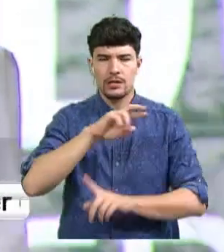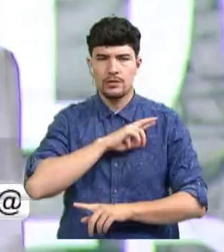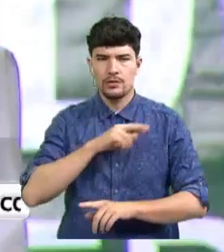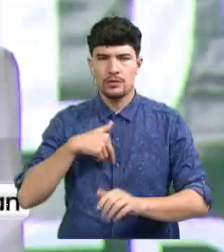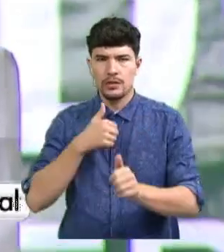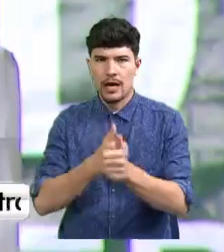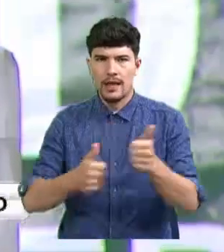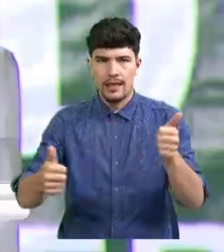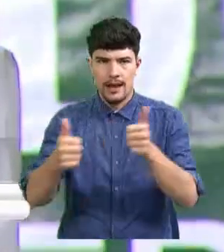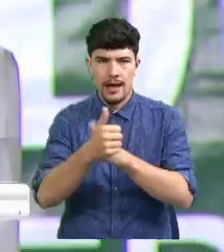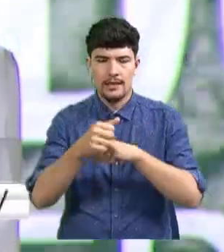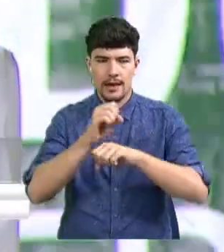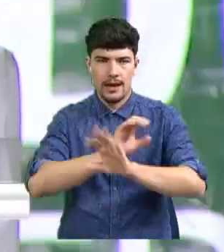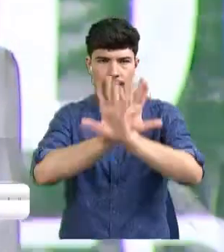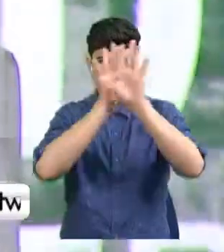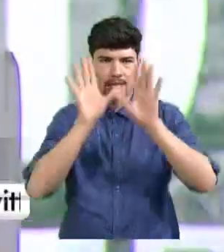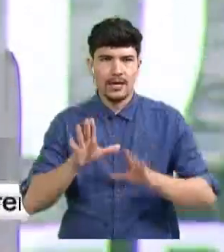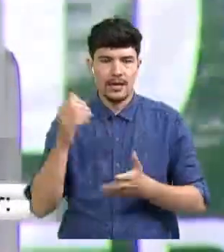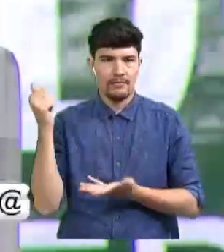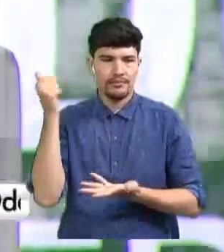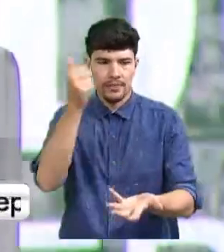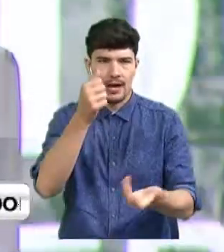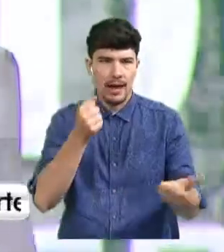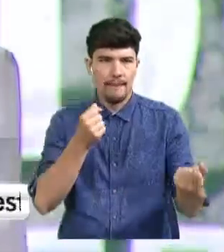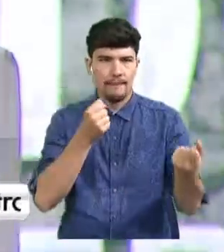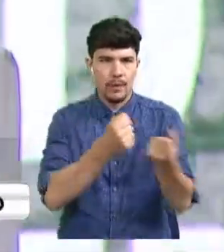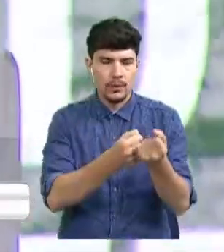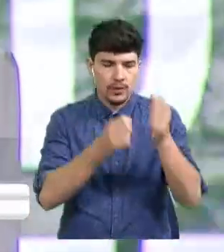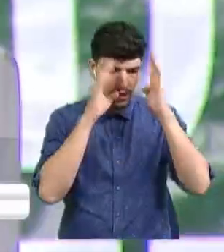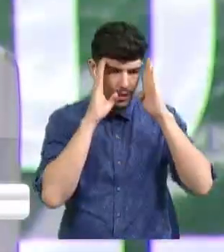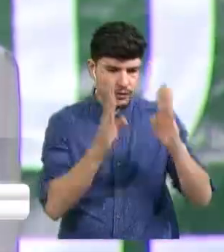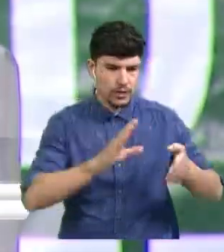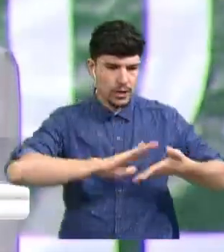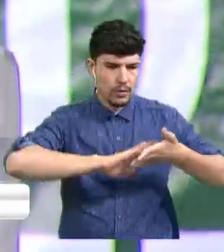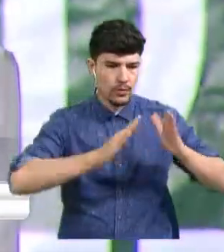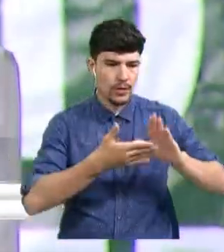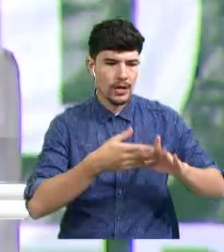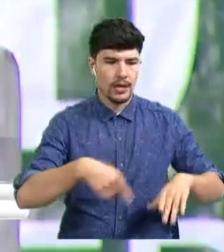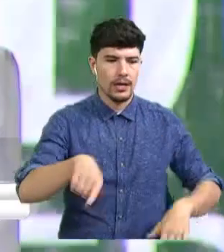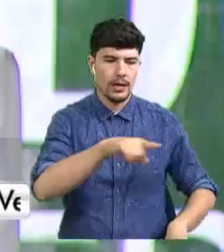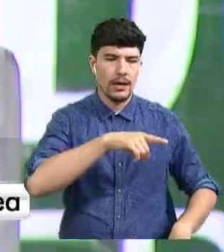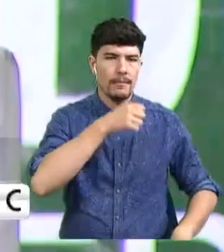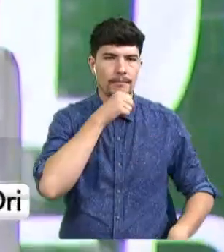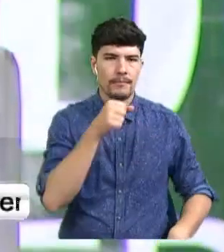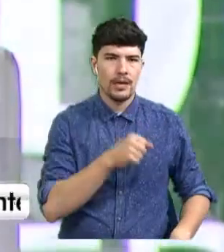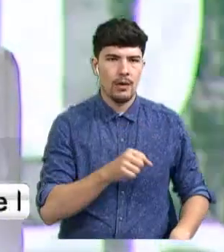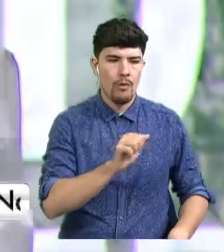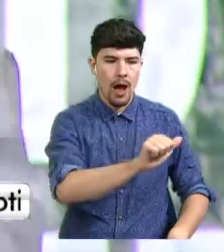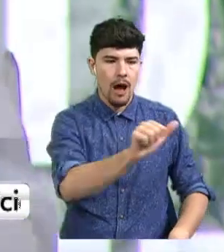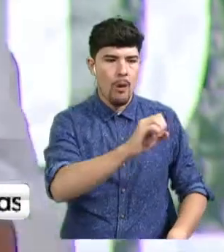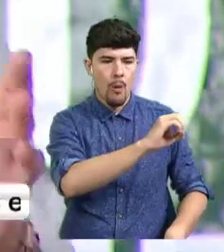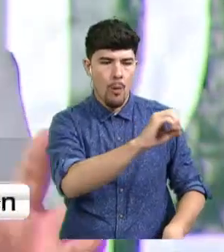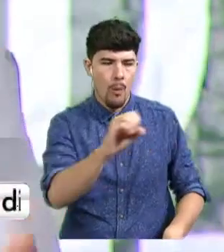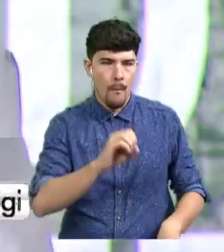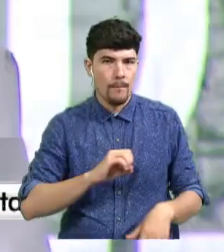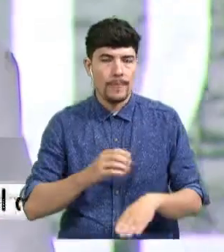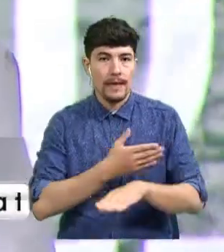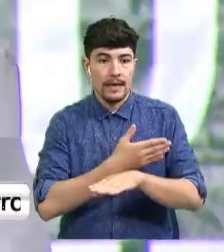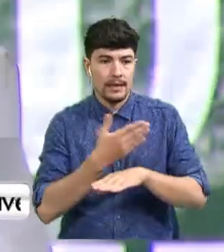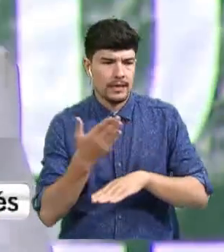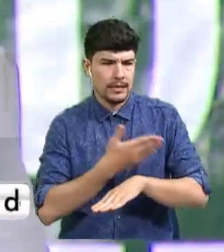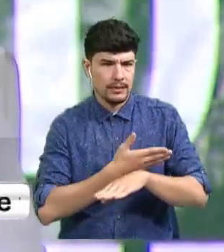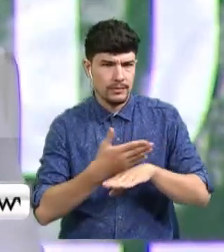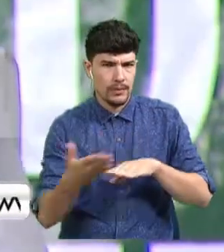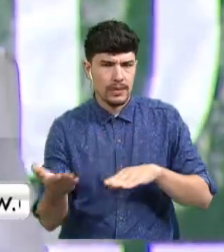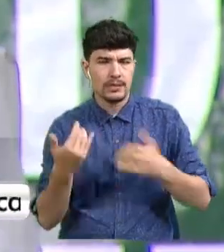en capitalización con activos de atender a esta población tan especial como son las quinceañeras y quinceañeros de la tercera edad, luego de haber pasado